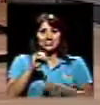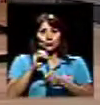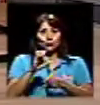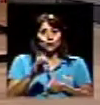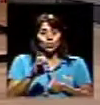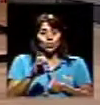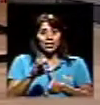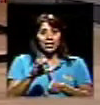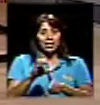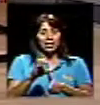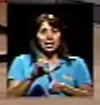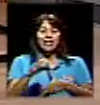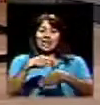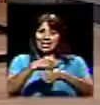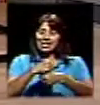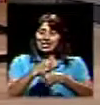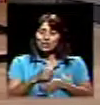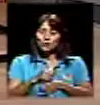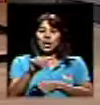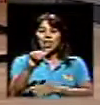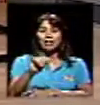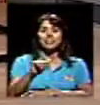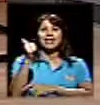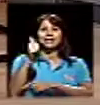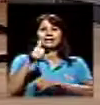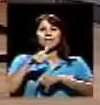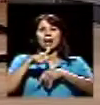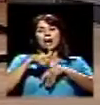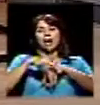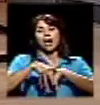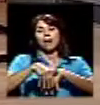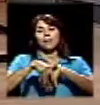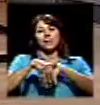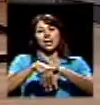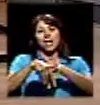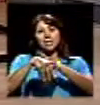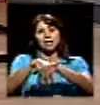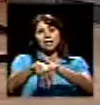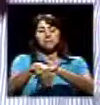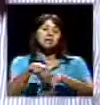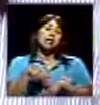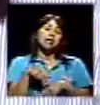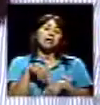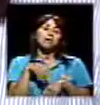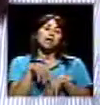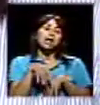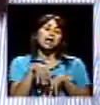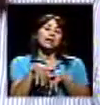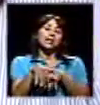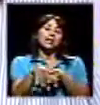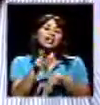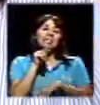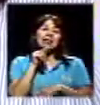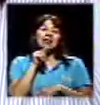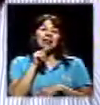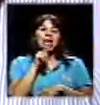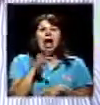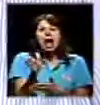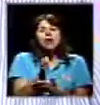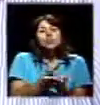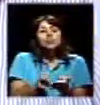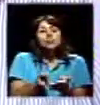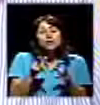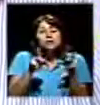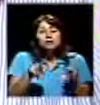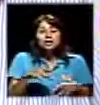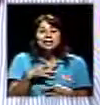caminata. Una caminata que empezó siendo de unos cuantos interesados en el tema del cáncer